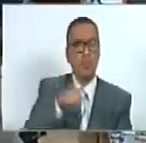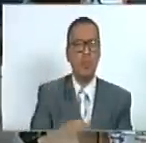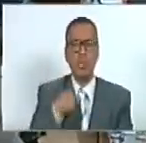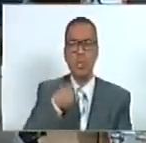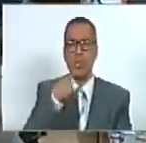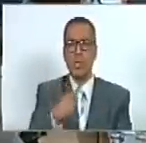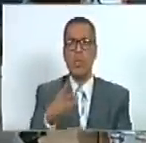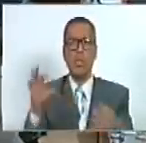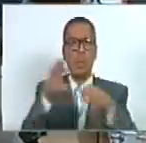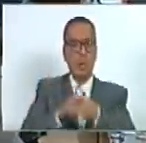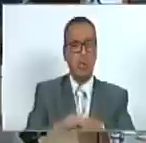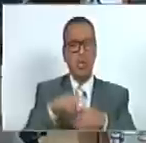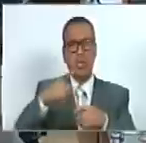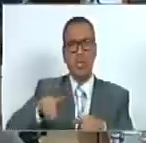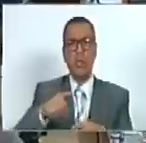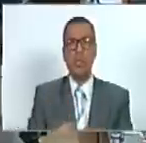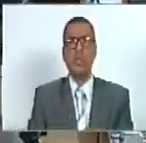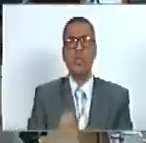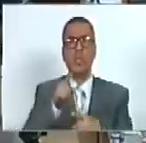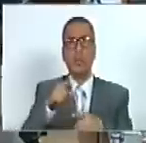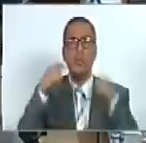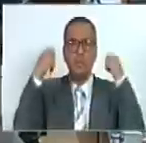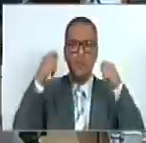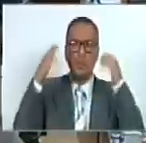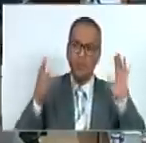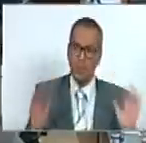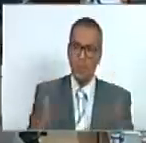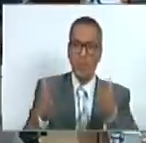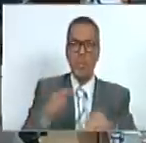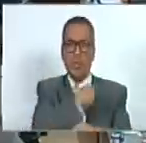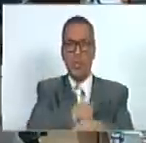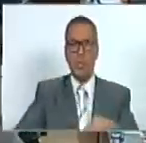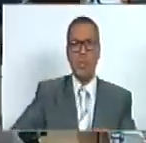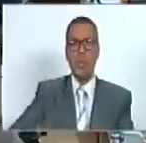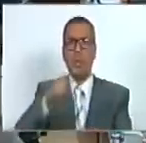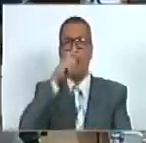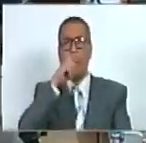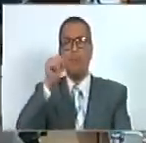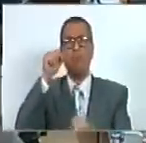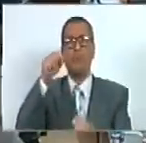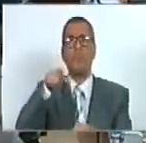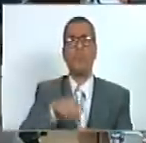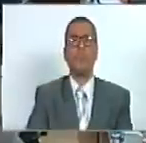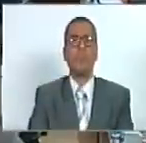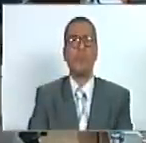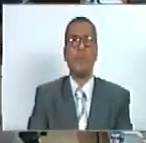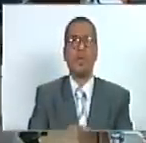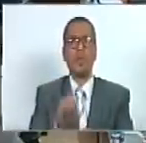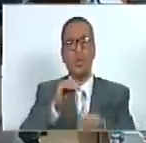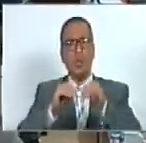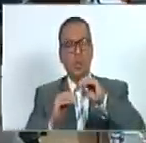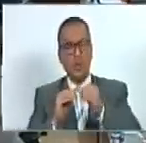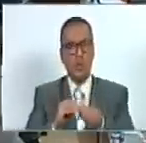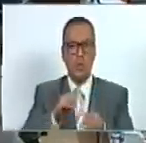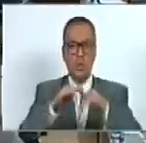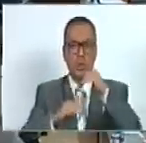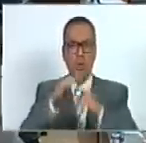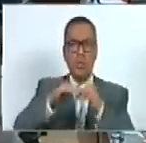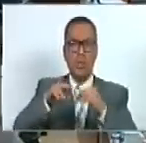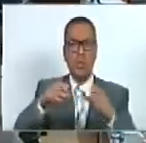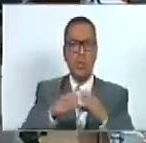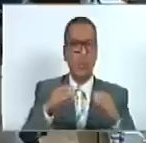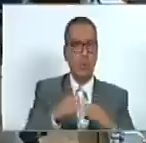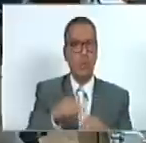que desde esta Alianza Democrática exhortamos al presidente Nicolás Maduro a que ajuste el salario mínimo